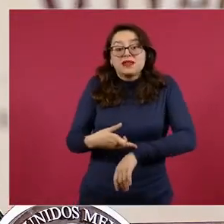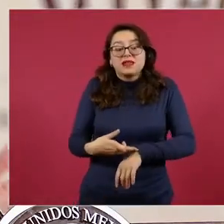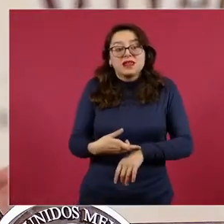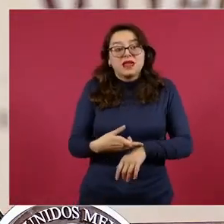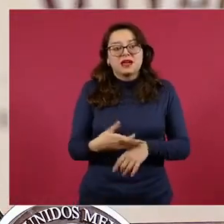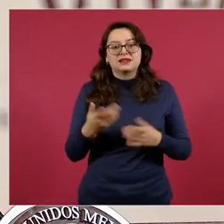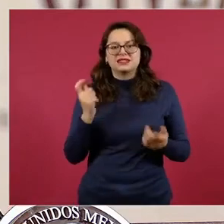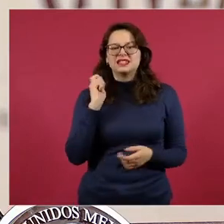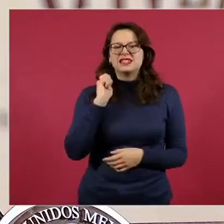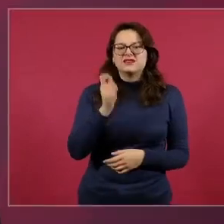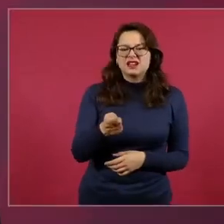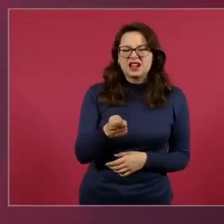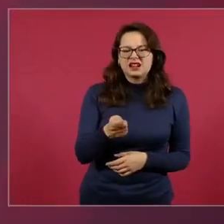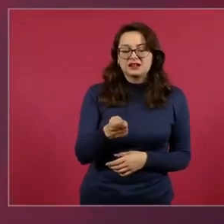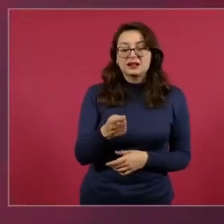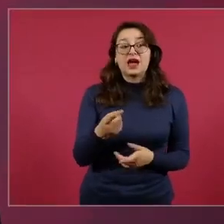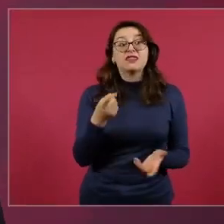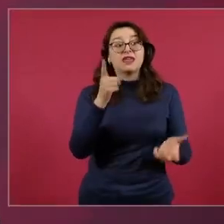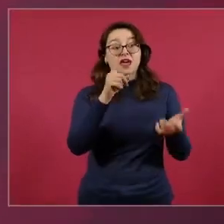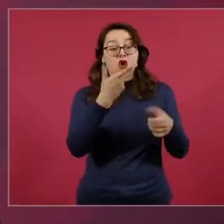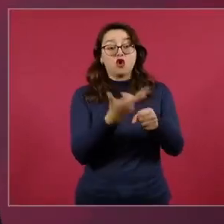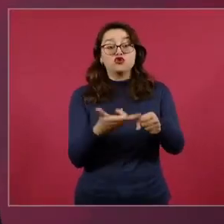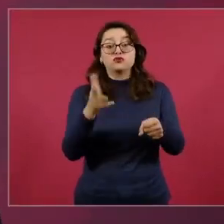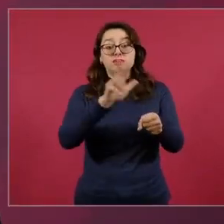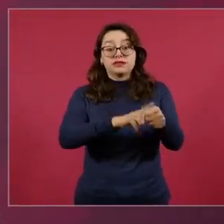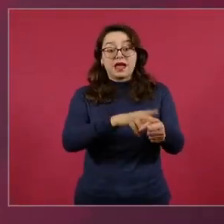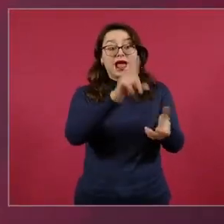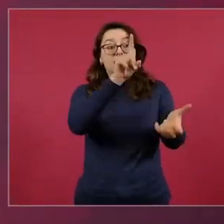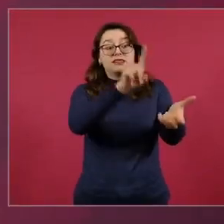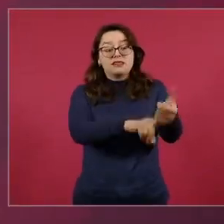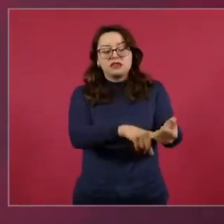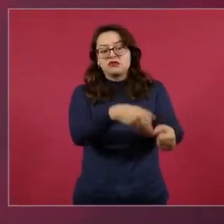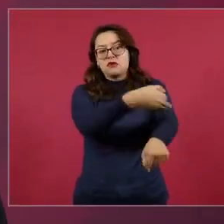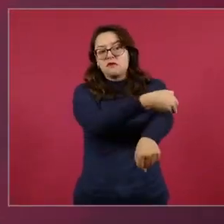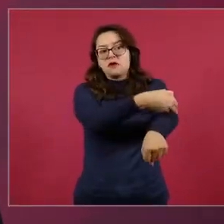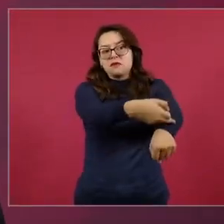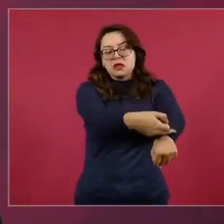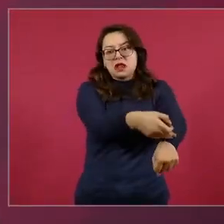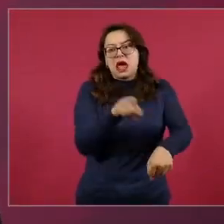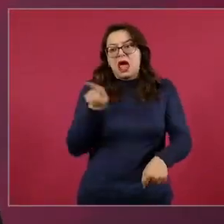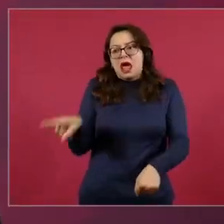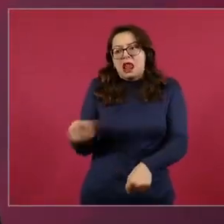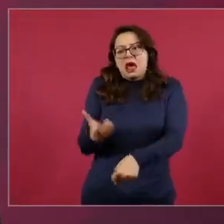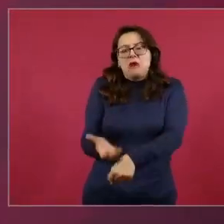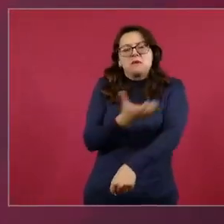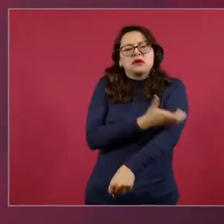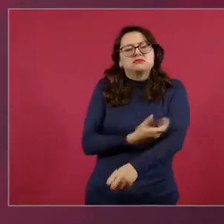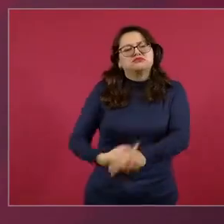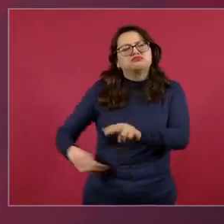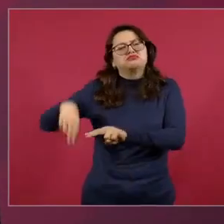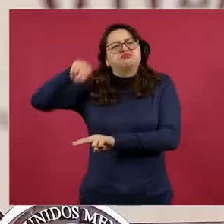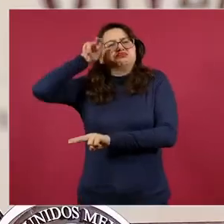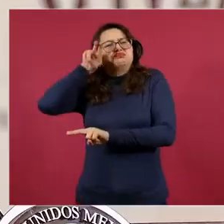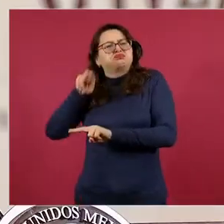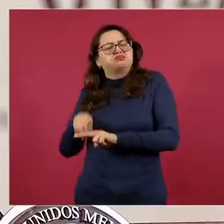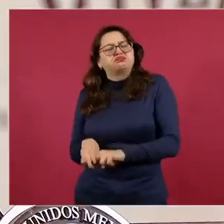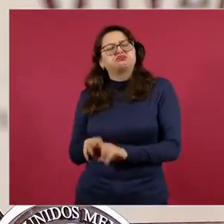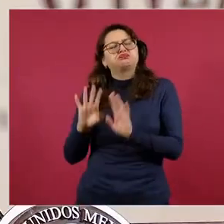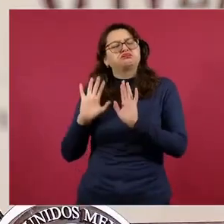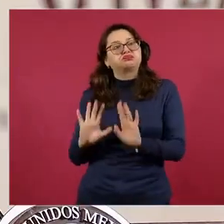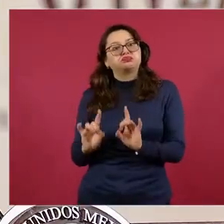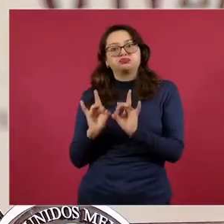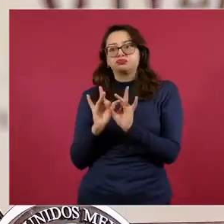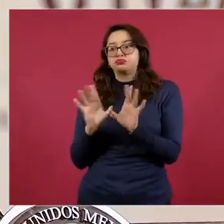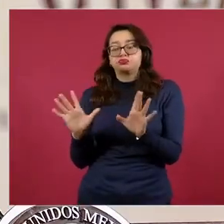decir, él estaba esperando a que saliera de la consulta alguien a quien fue a acompañar. Al respecto, el